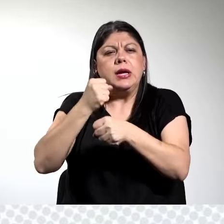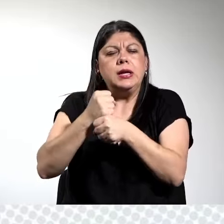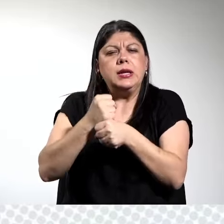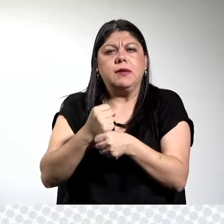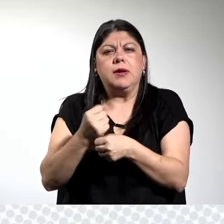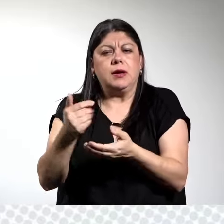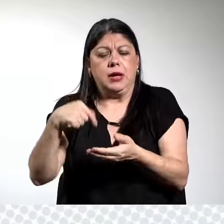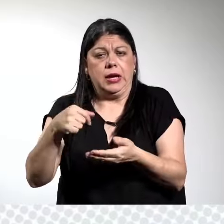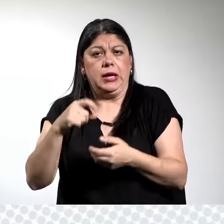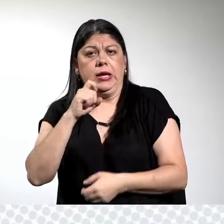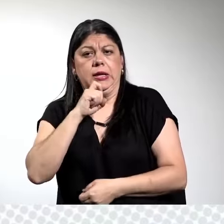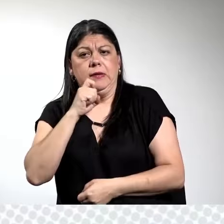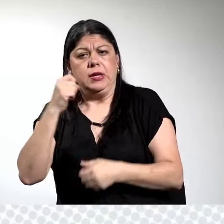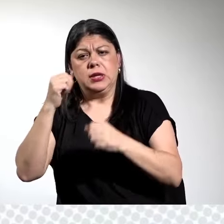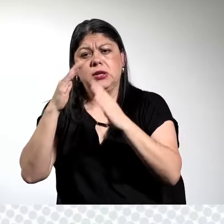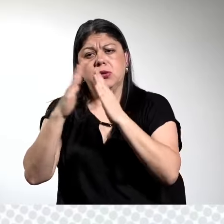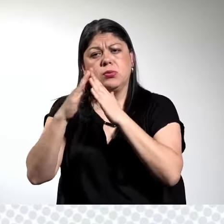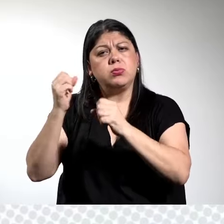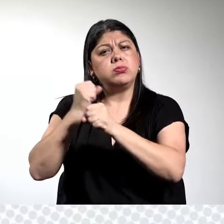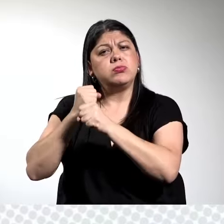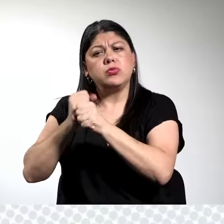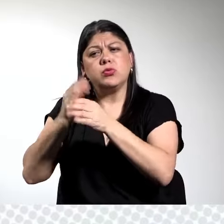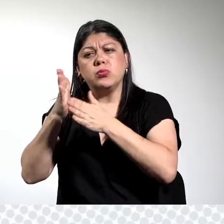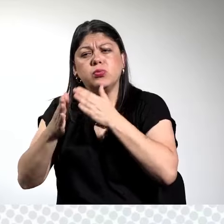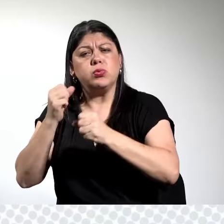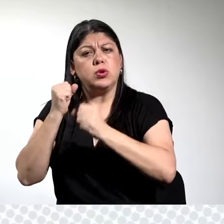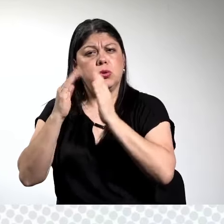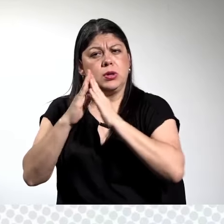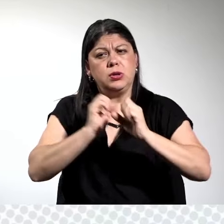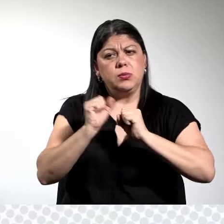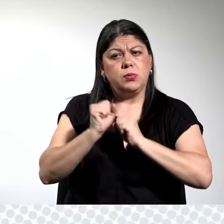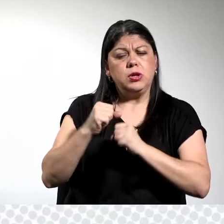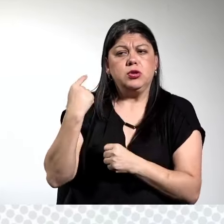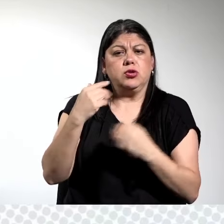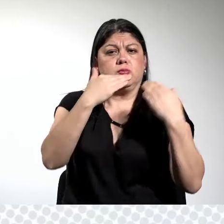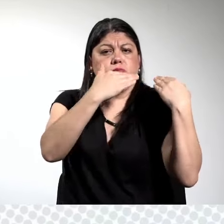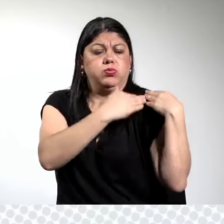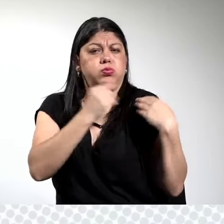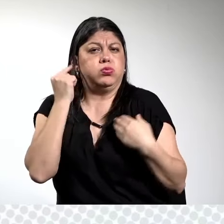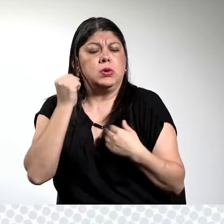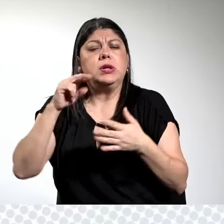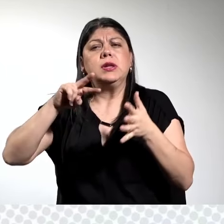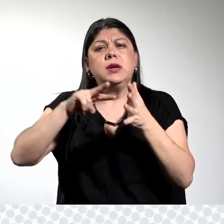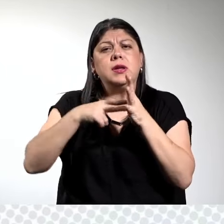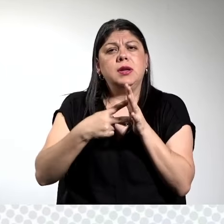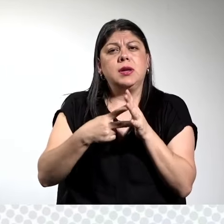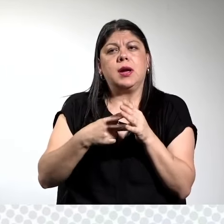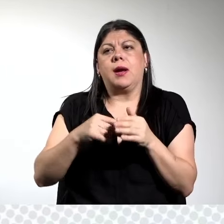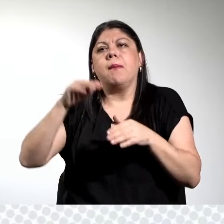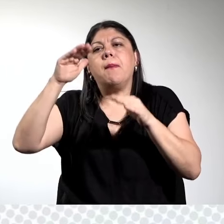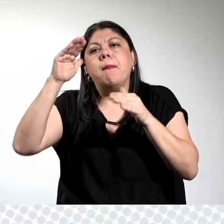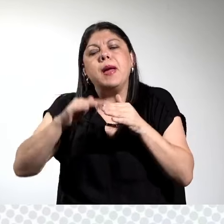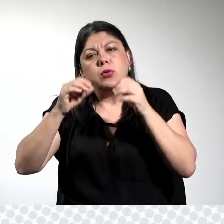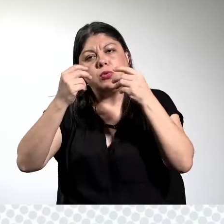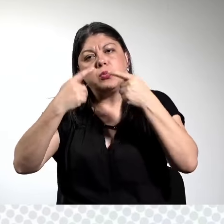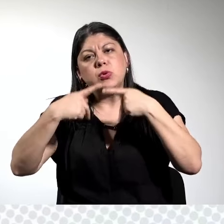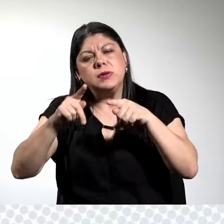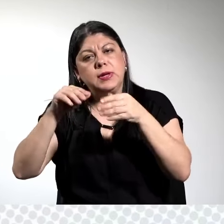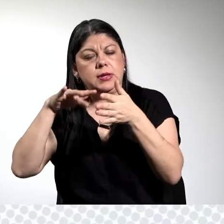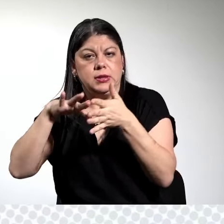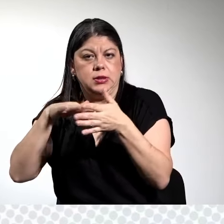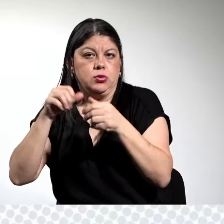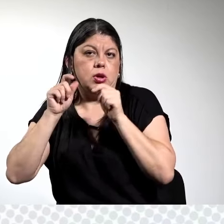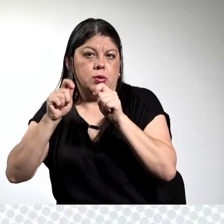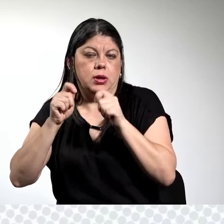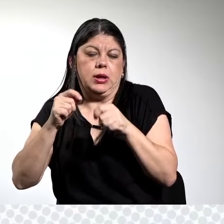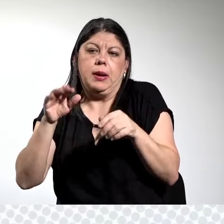trabajo pues doméstico de cuidado social. Eso no puede ser que le recaiga a las mujeres, que entonces les significa menos posibilidad de educación y sobre